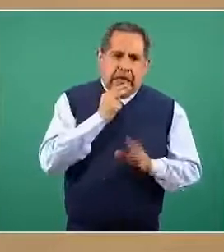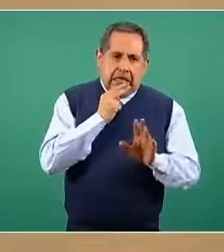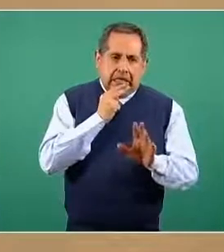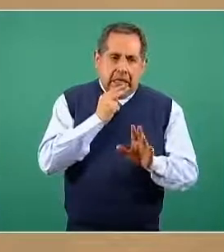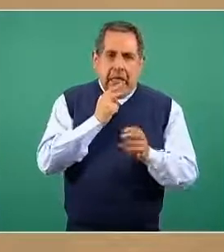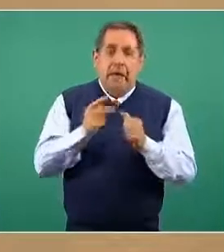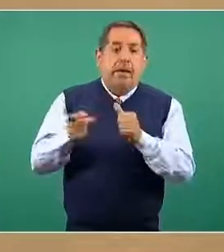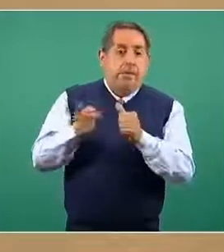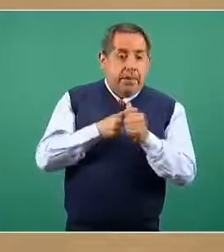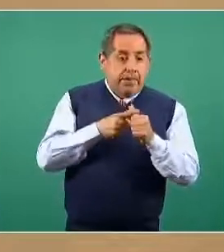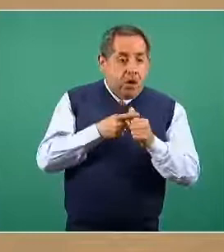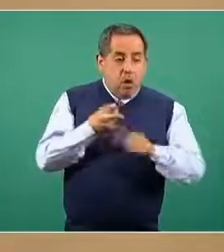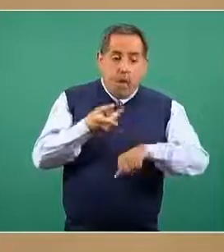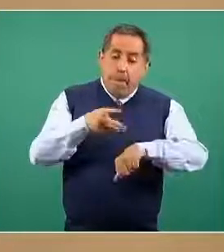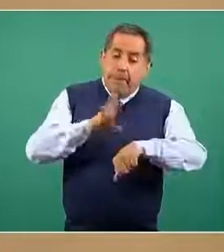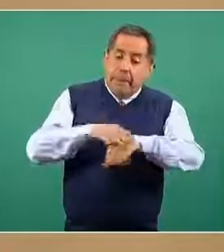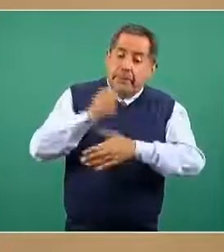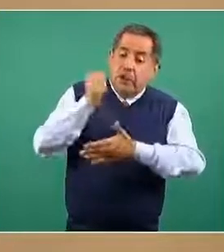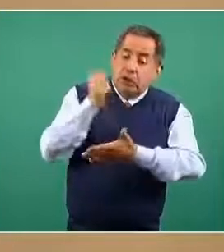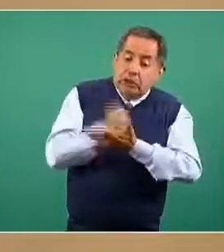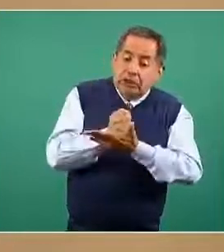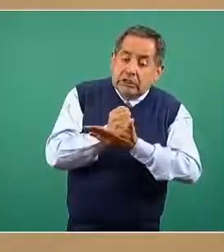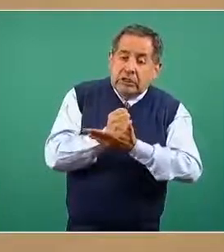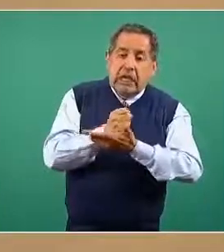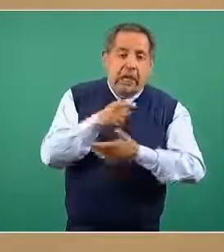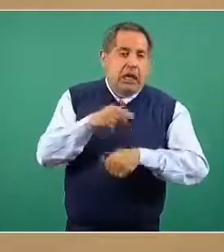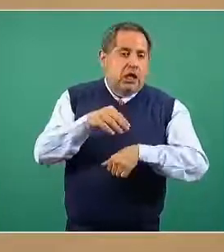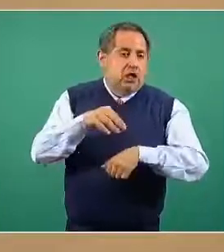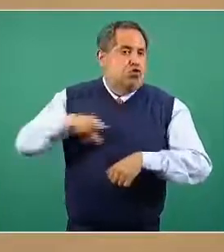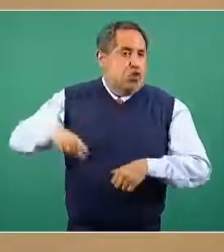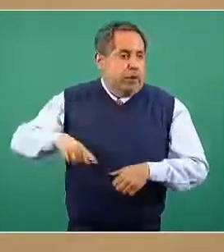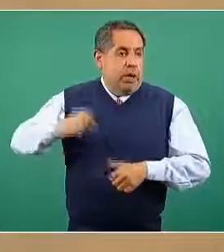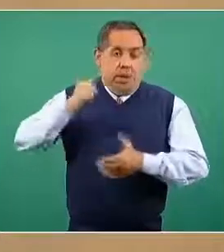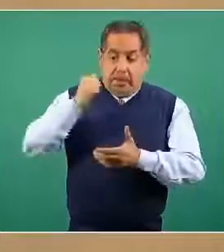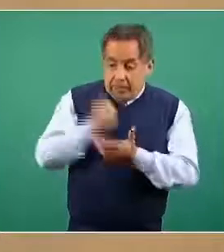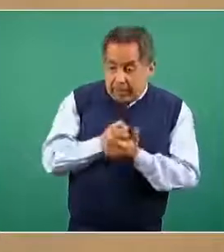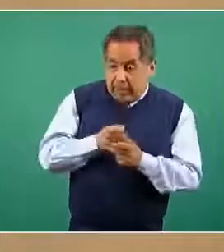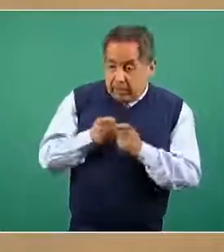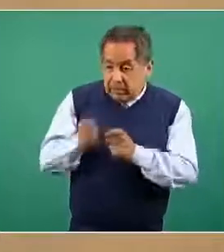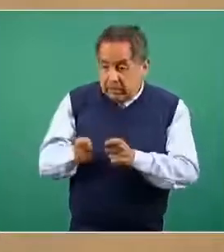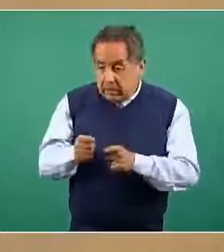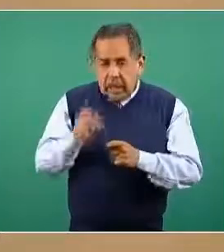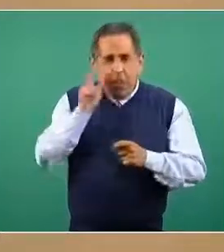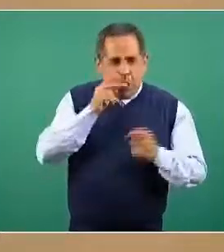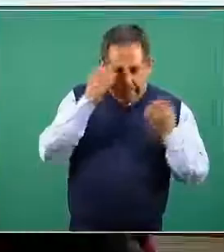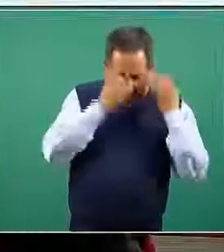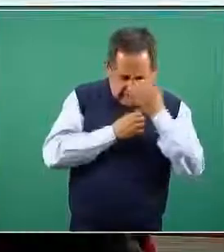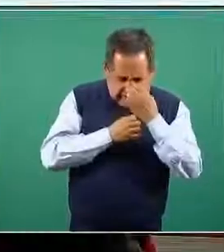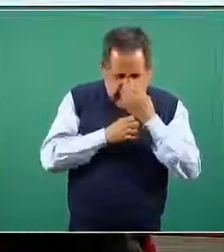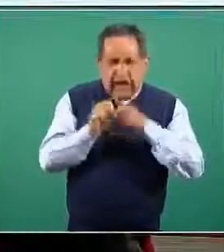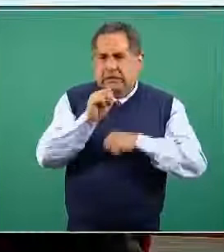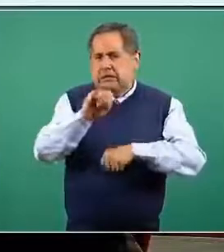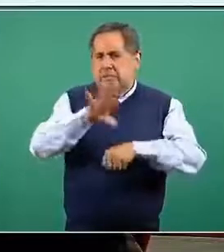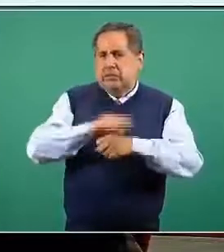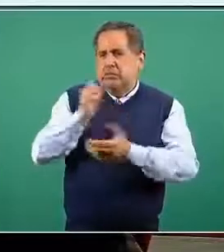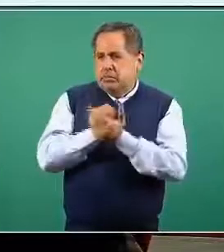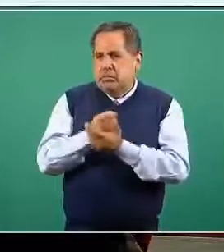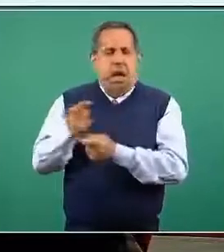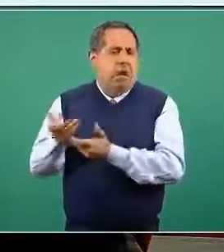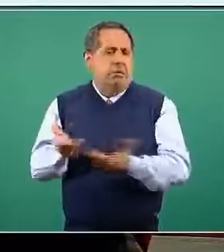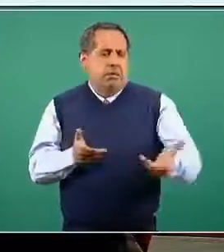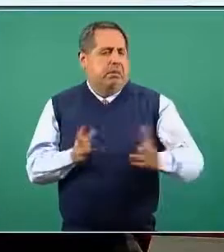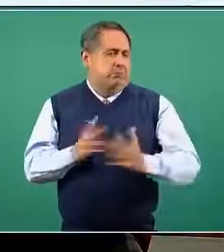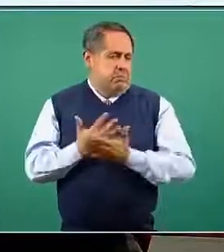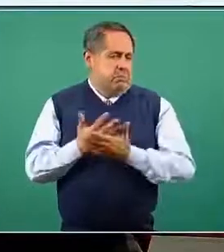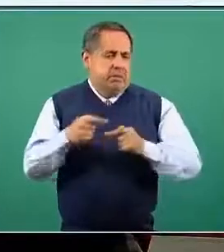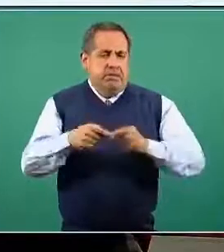no tiene autorización sanitaria con base en la evidencia científica disponible. Y tenemos ya también